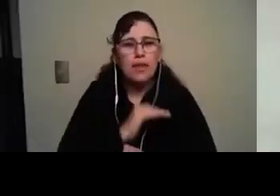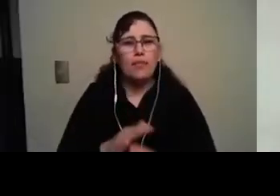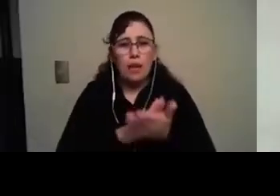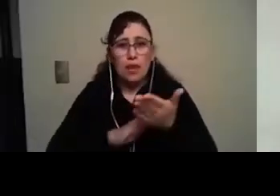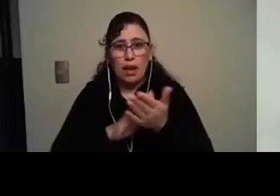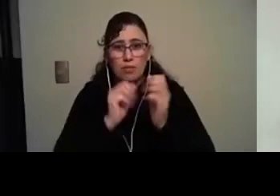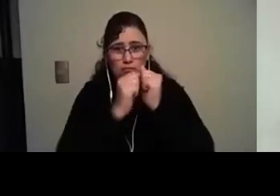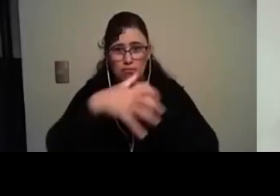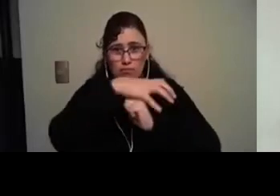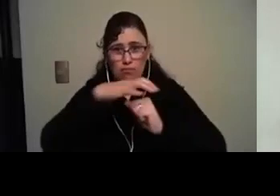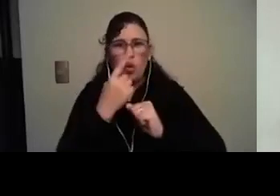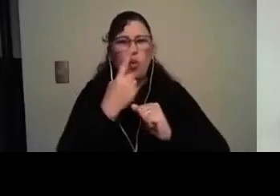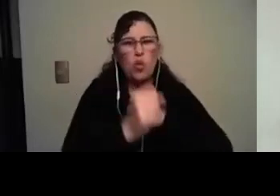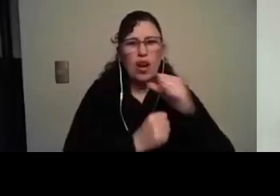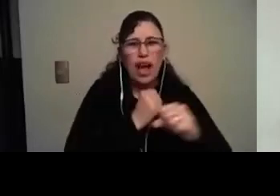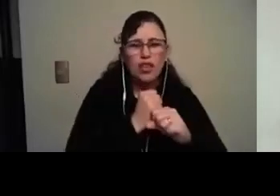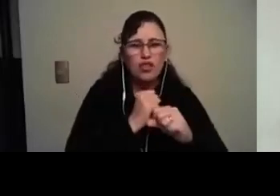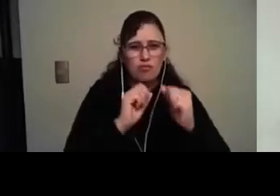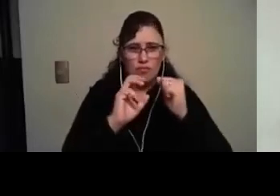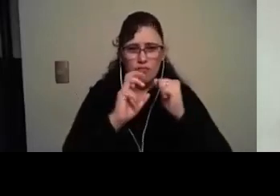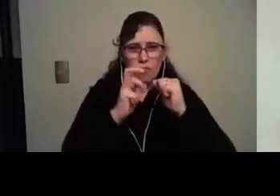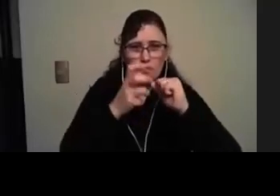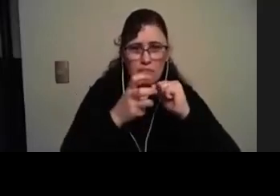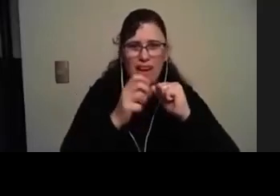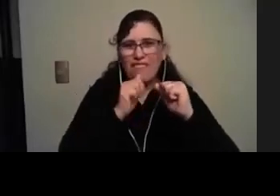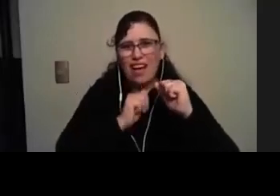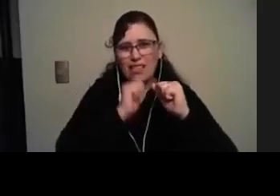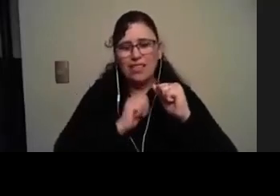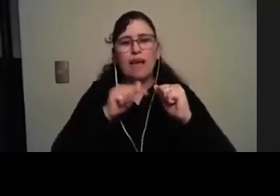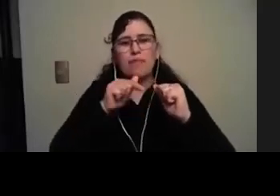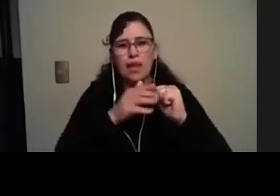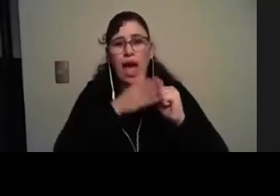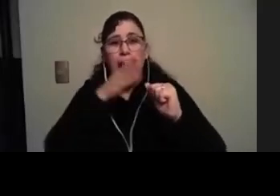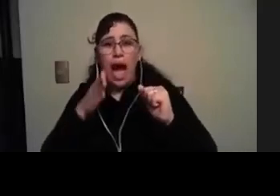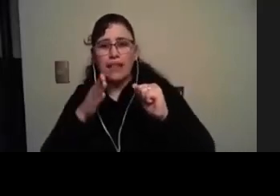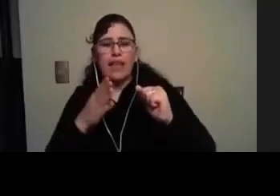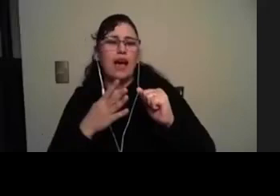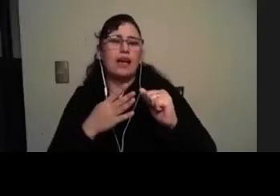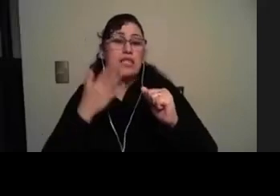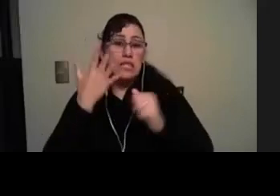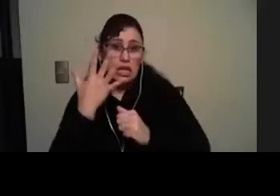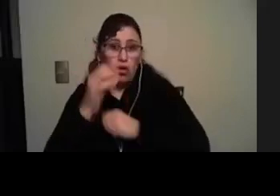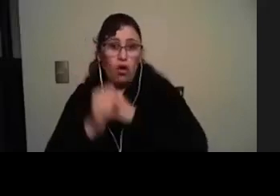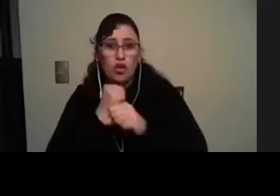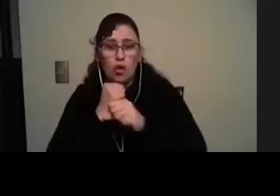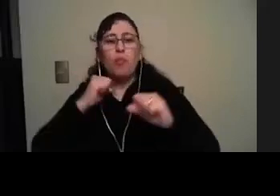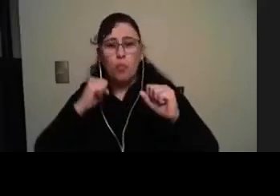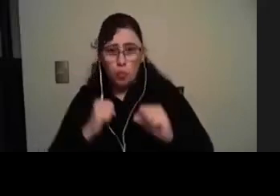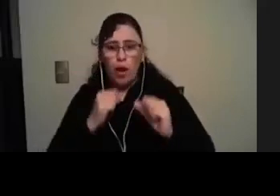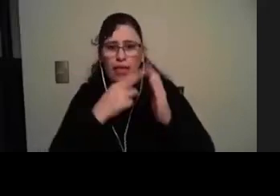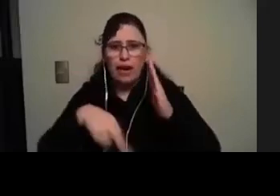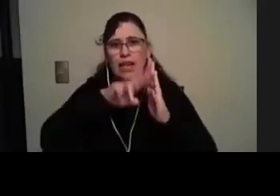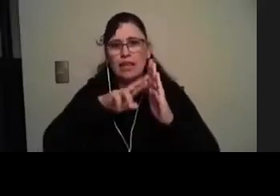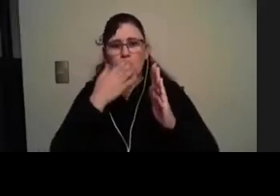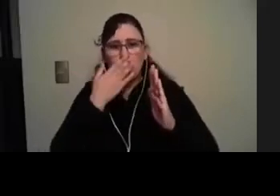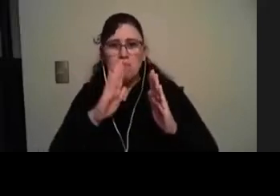por ejemplo, tenemos probablemente hasta los 5 o 6 para generar cambios significativos, en cambio si a los 5 o 6 es mucho ya menos probable poder